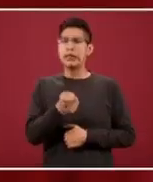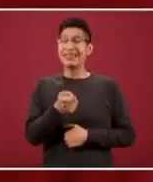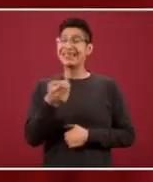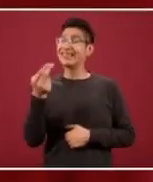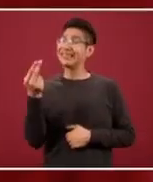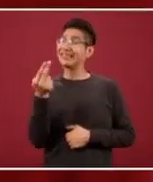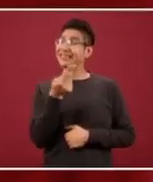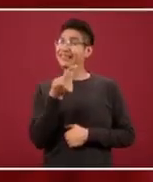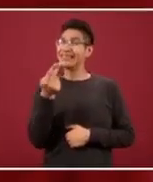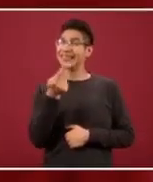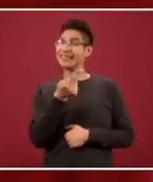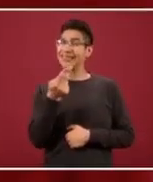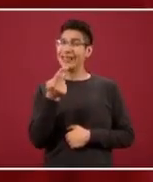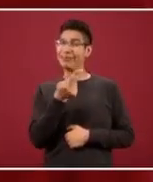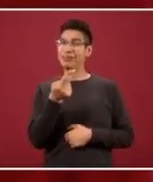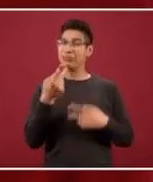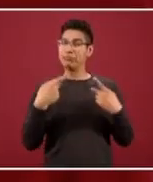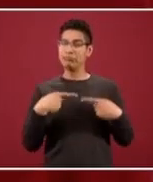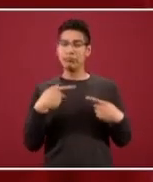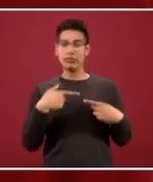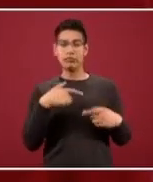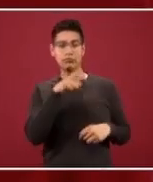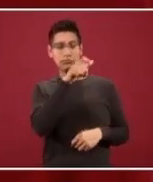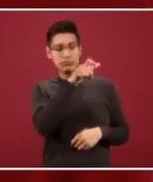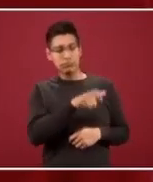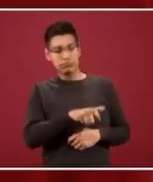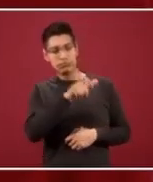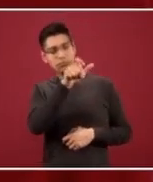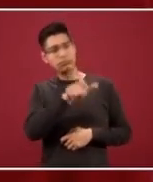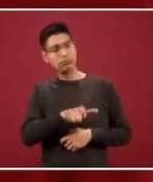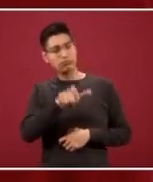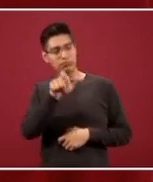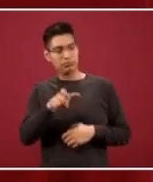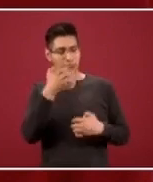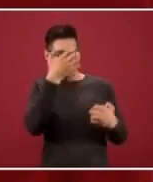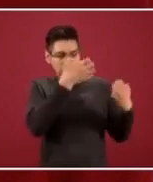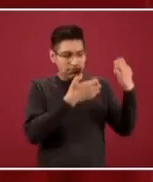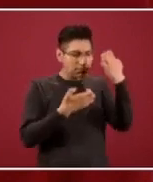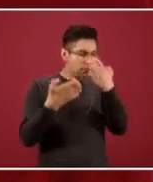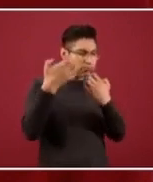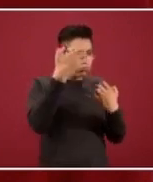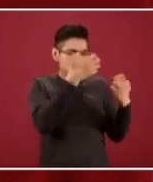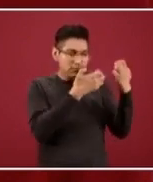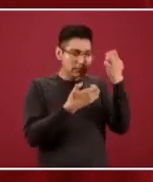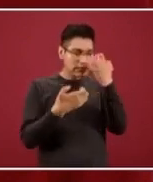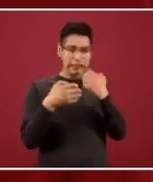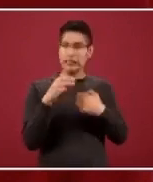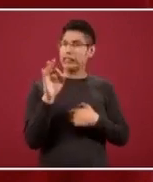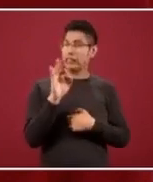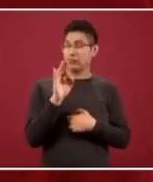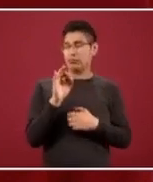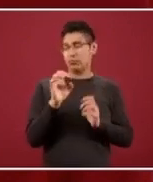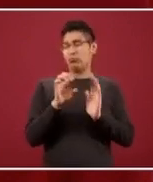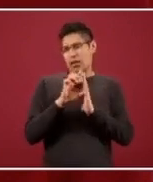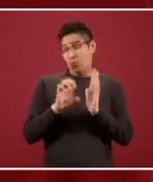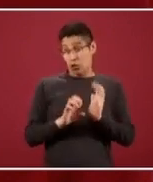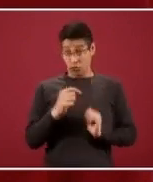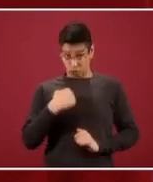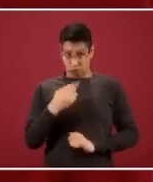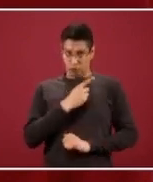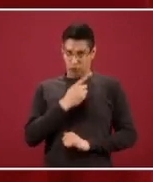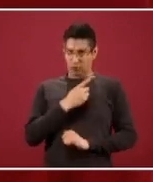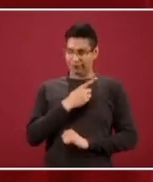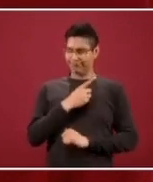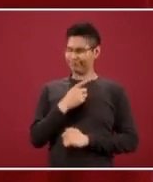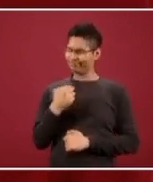evaluación de las personas, una evaluación propia. Yo tengo signos y síntomas de enfermedad